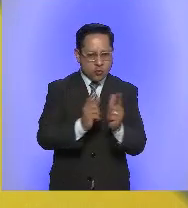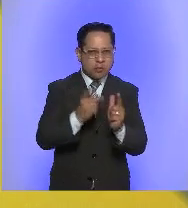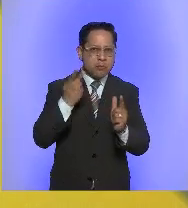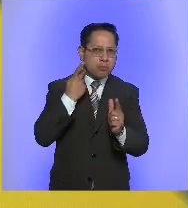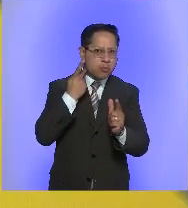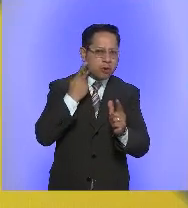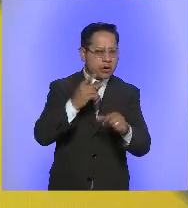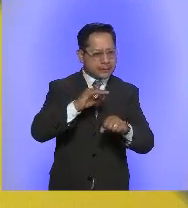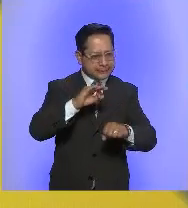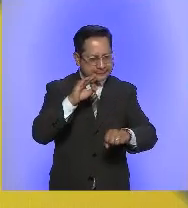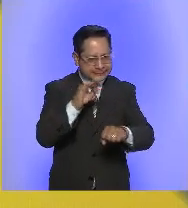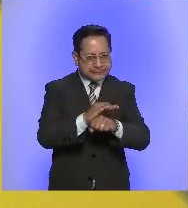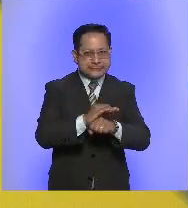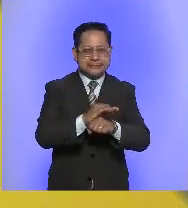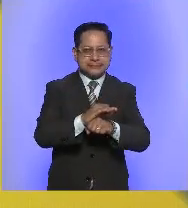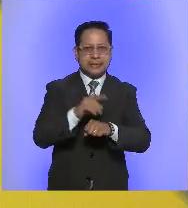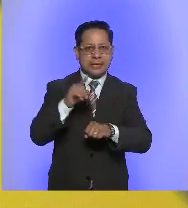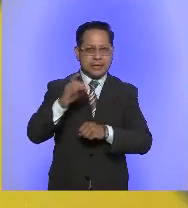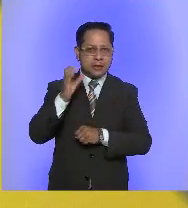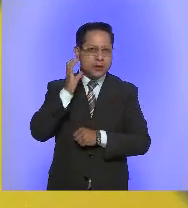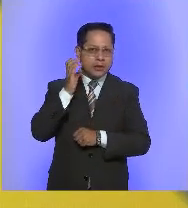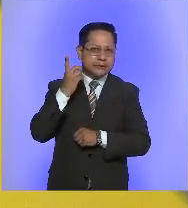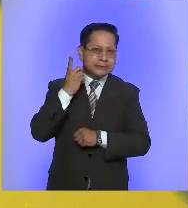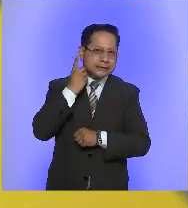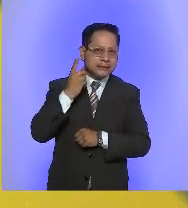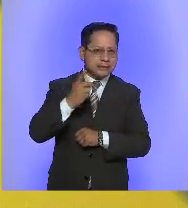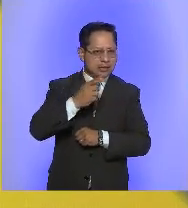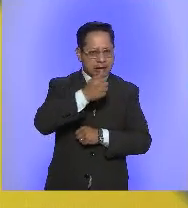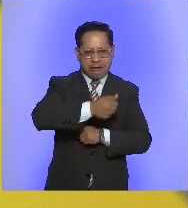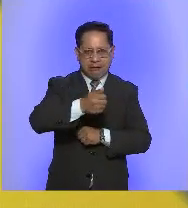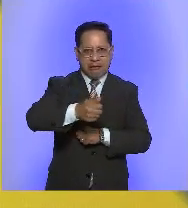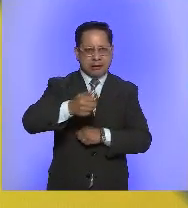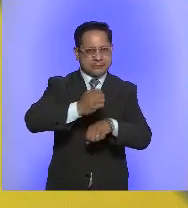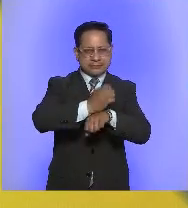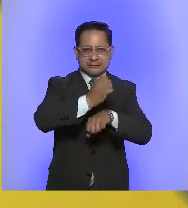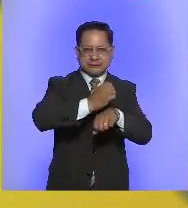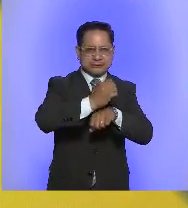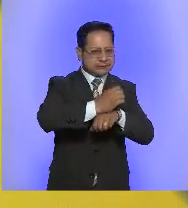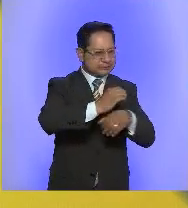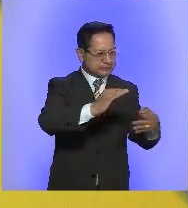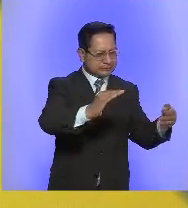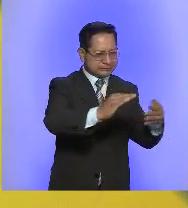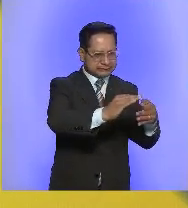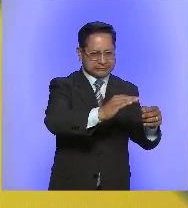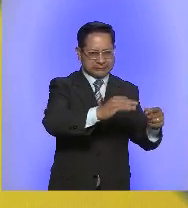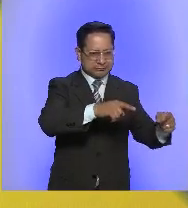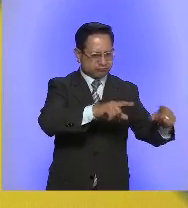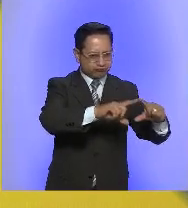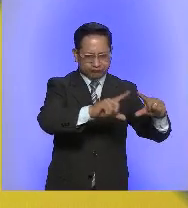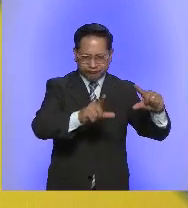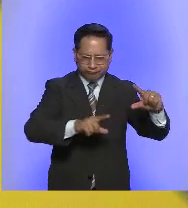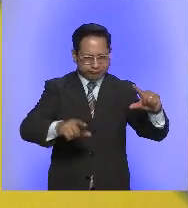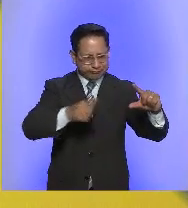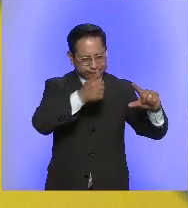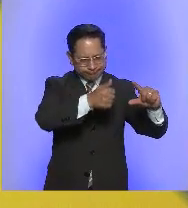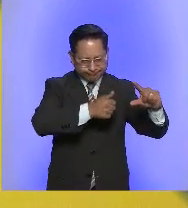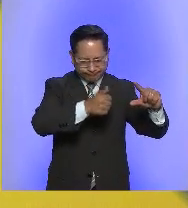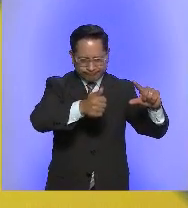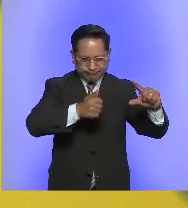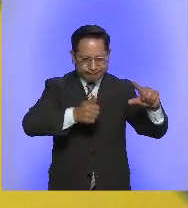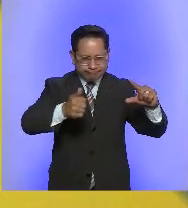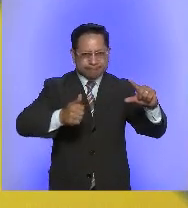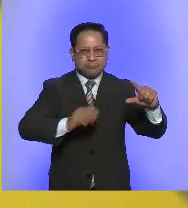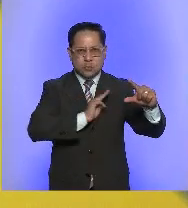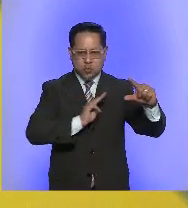en cada una de las legislaturas de los estados, pero también en todos y cada uno de los ayuntamientos. A eso le apostamos, a la confianza de la